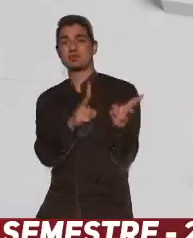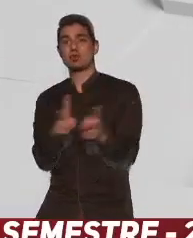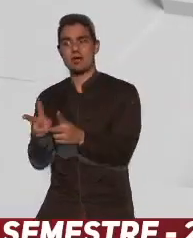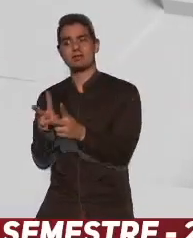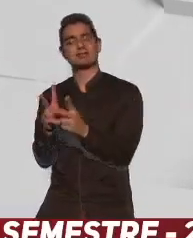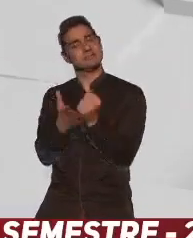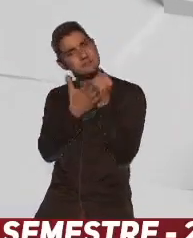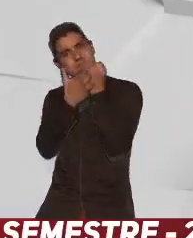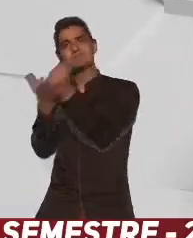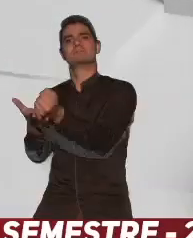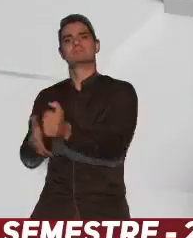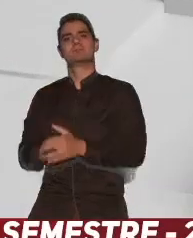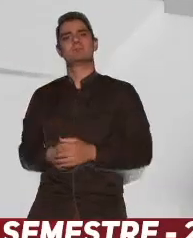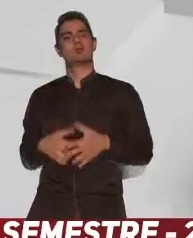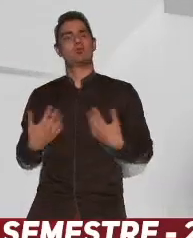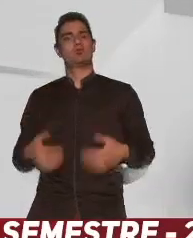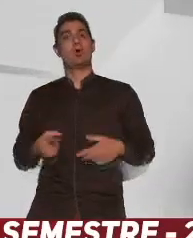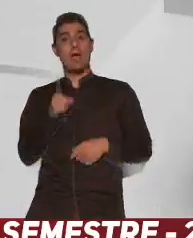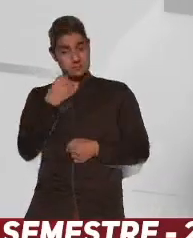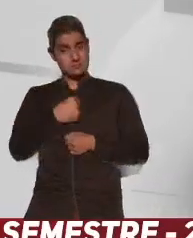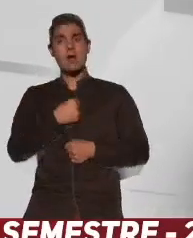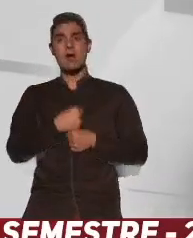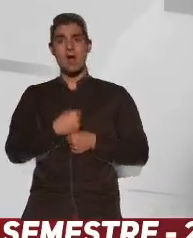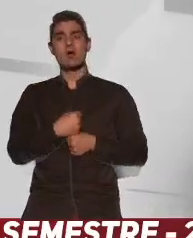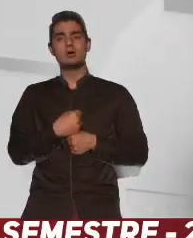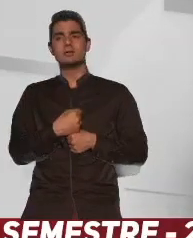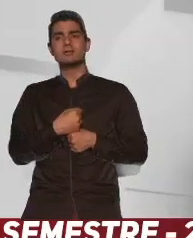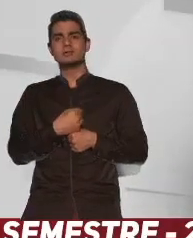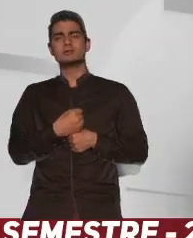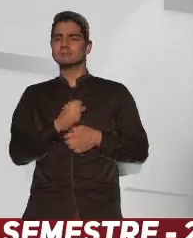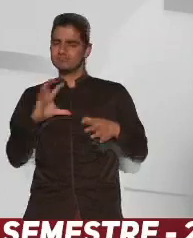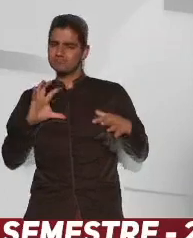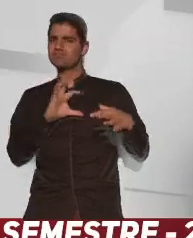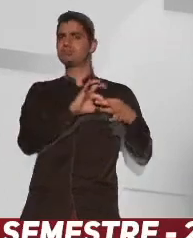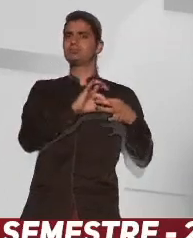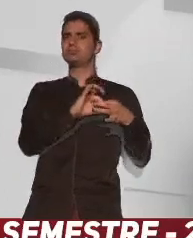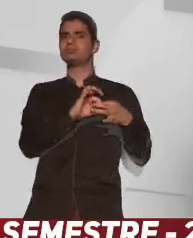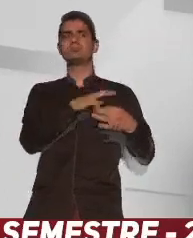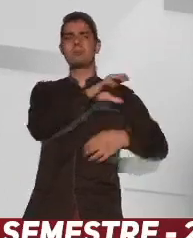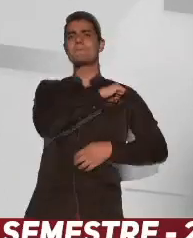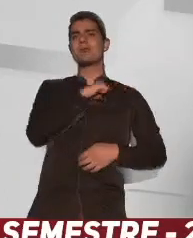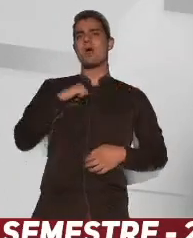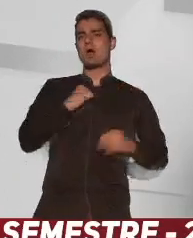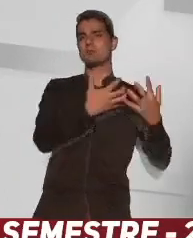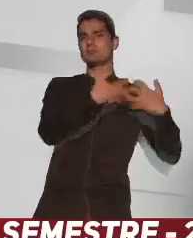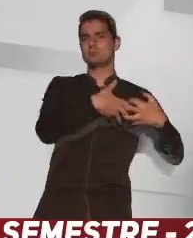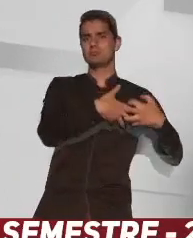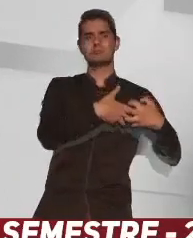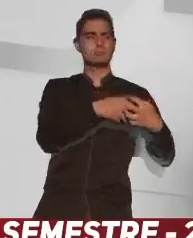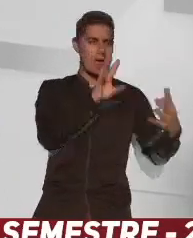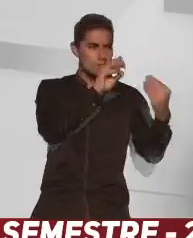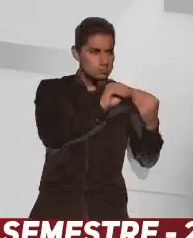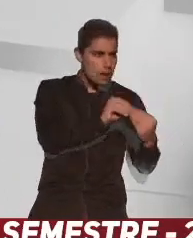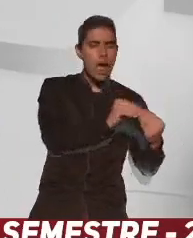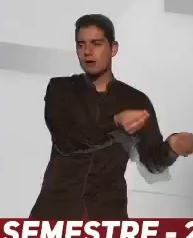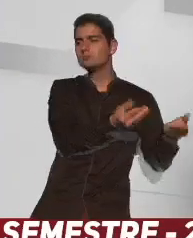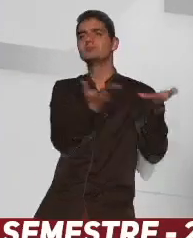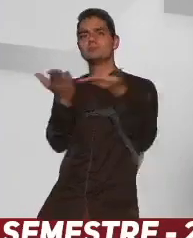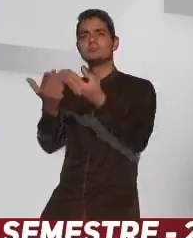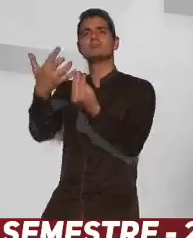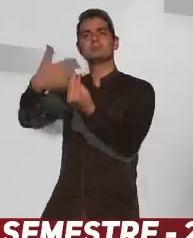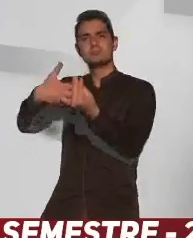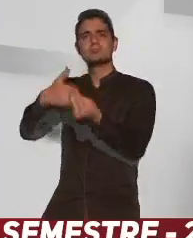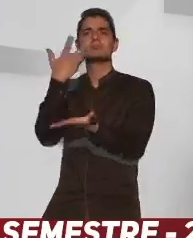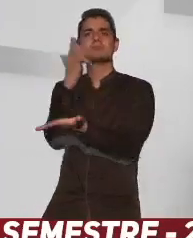Este trabajo se ha realizado articuladamente en el sector privado, aportando en el suministro de agua potable, fortaleciendo